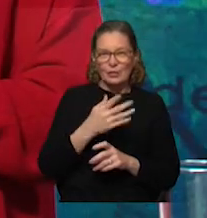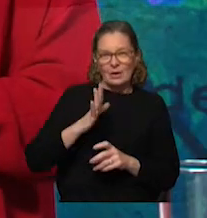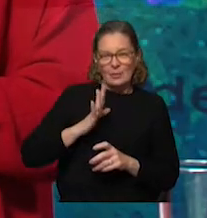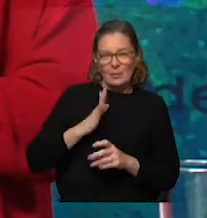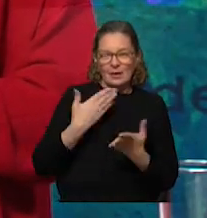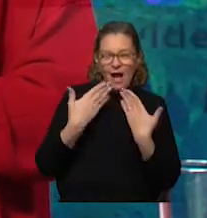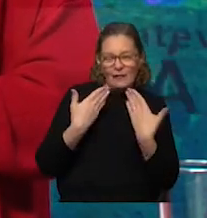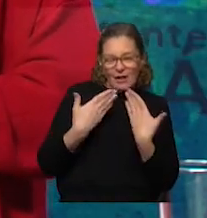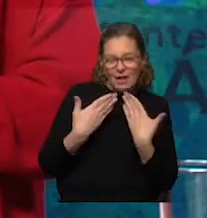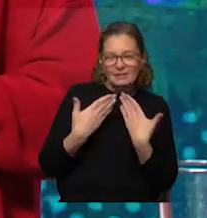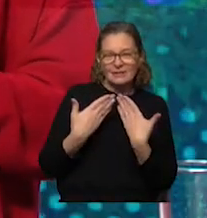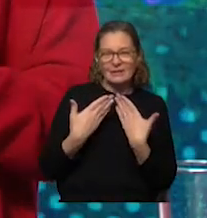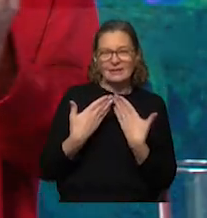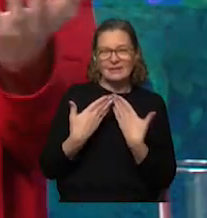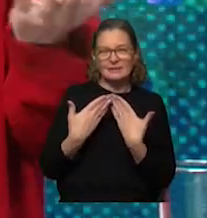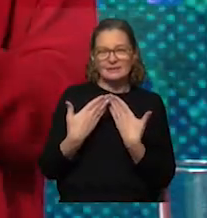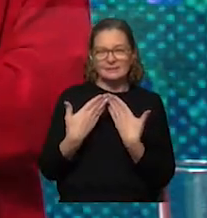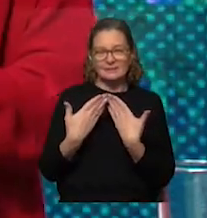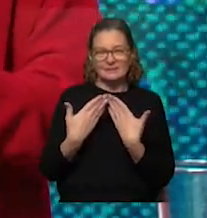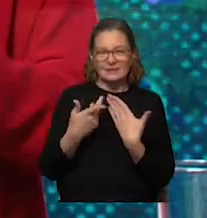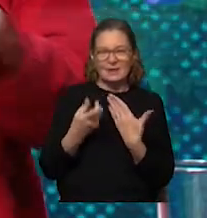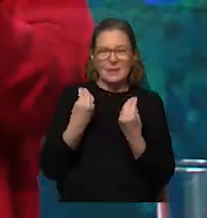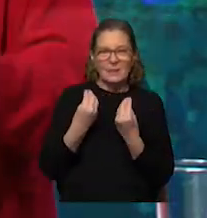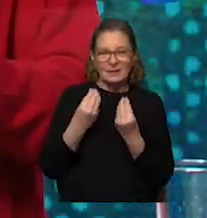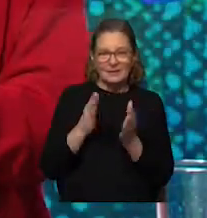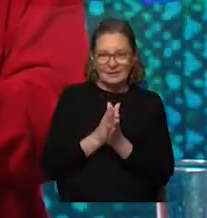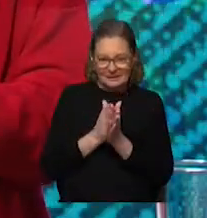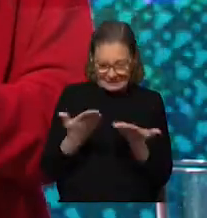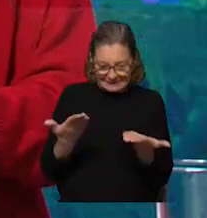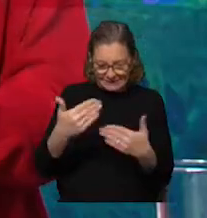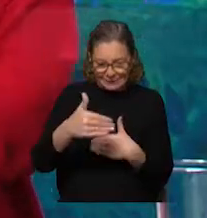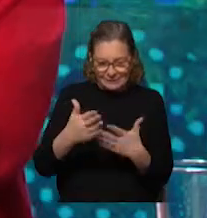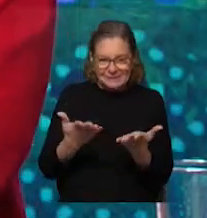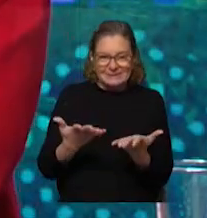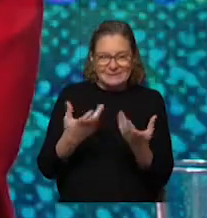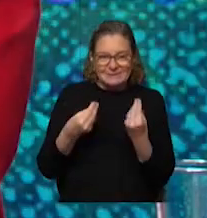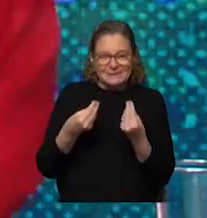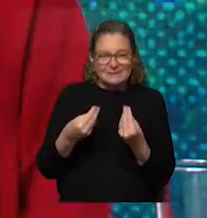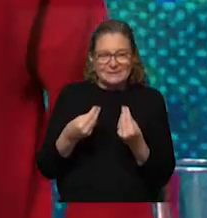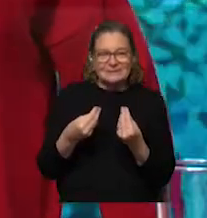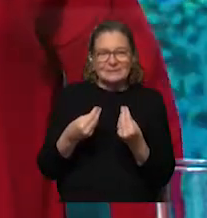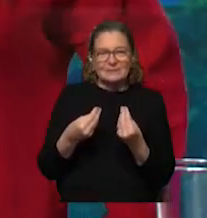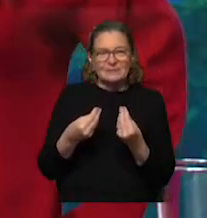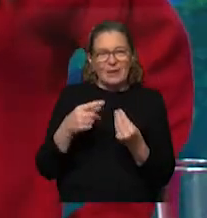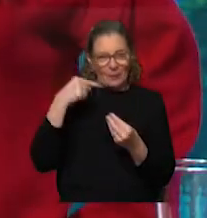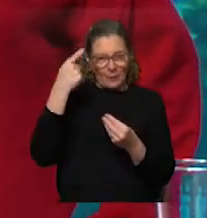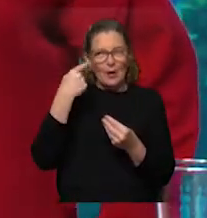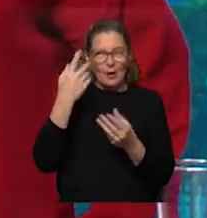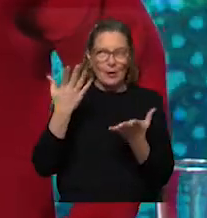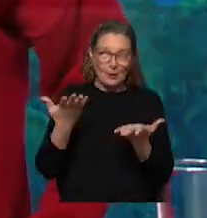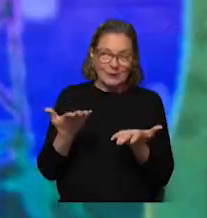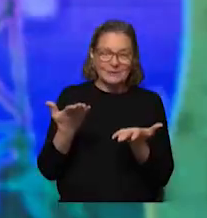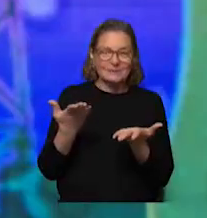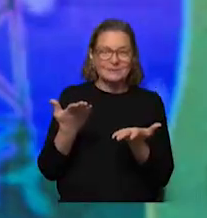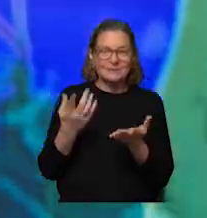conversaste sí Qué pasa cuando tenés esto en la mano y Bueno es muy loco